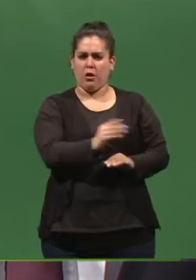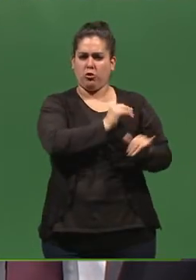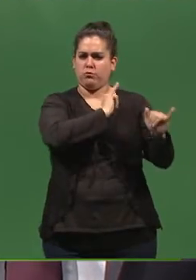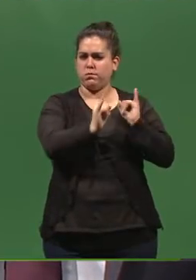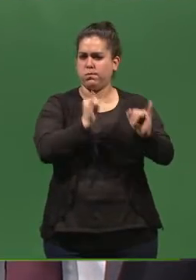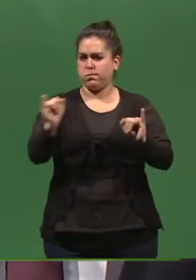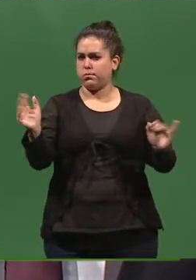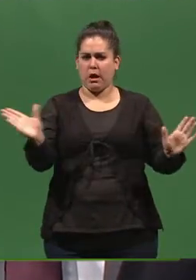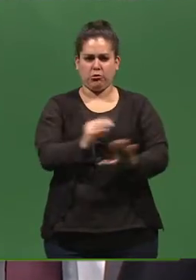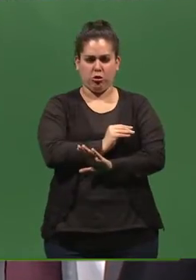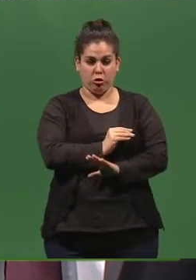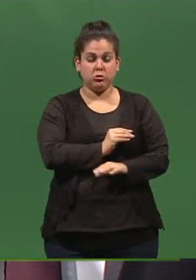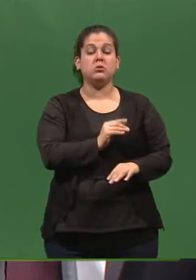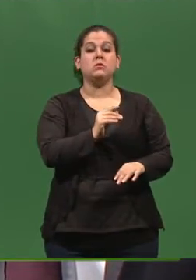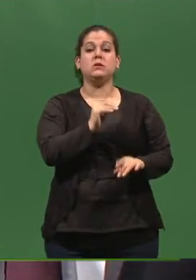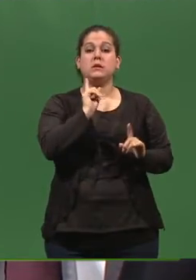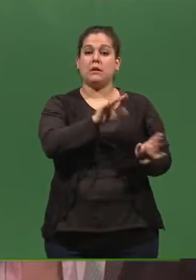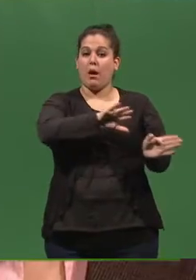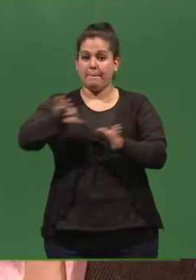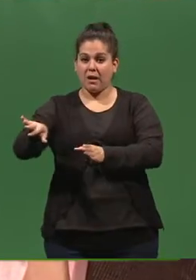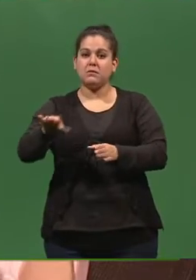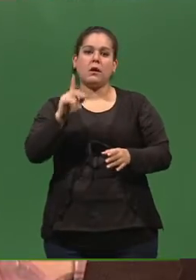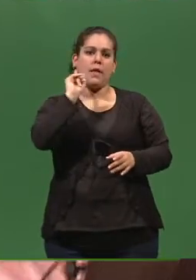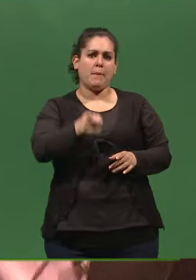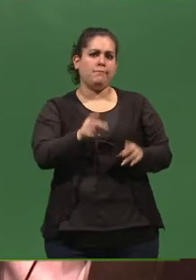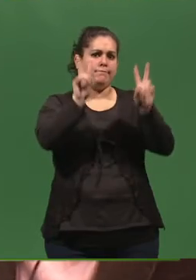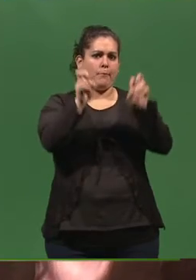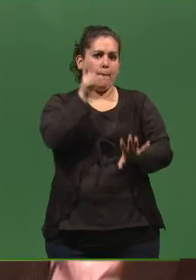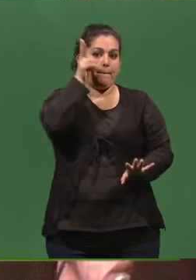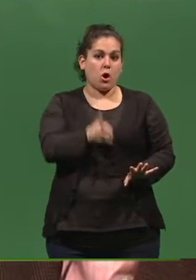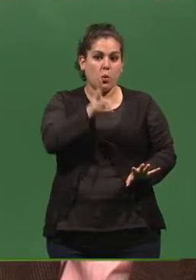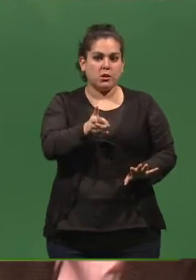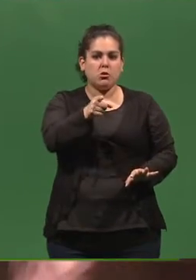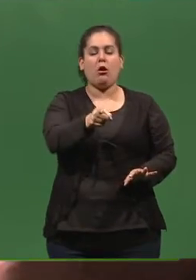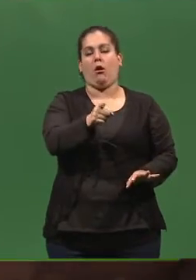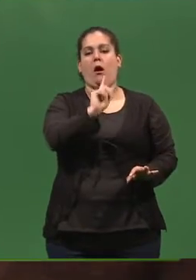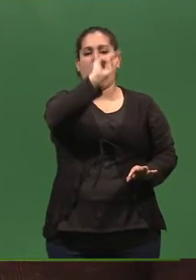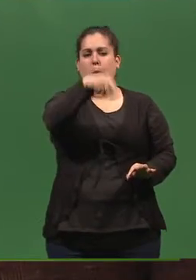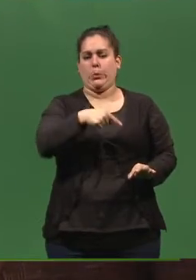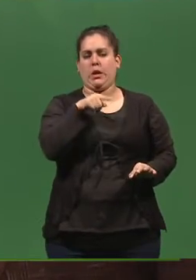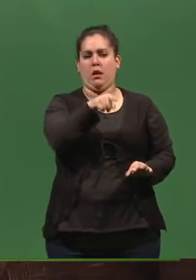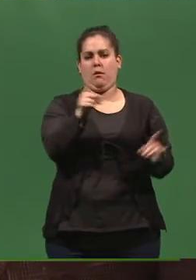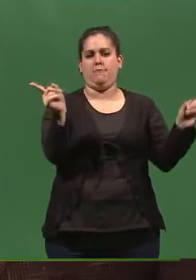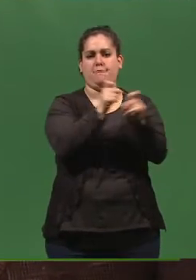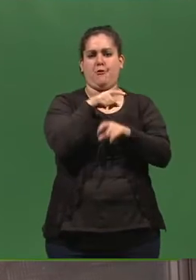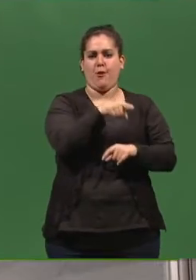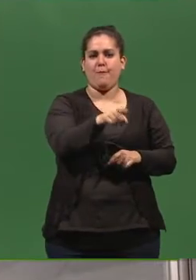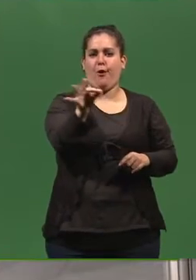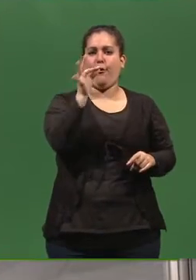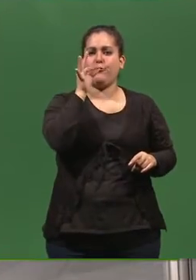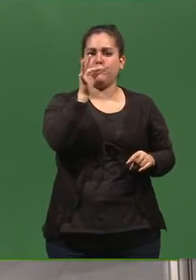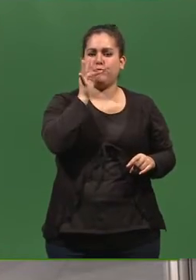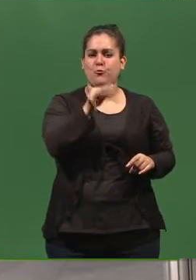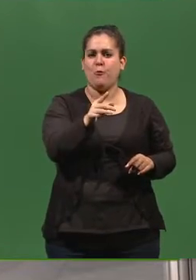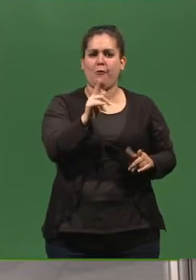a todos hay que darle. Y por el otro lado, justamente la prohibición es el mayor generador de lo que es